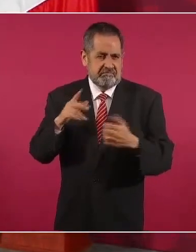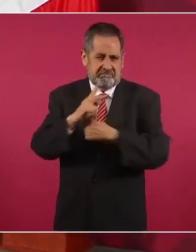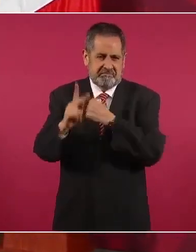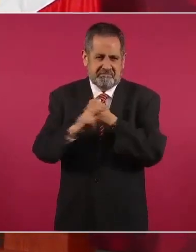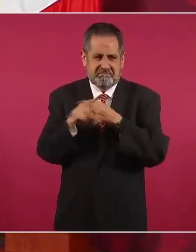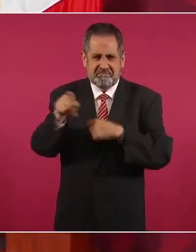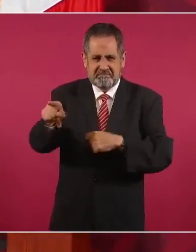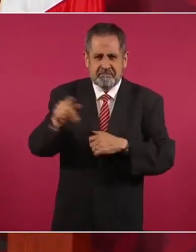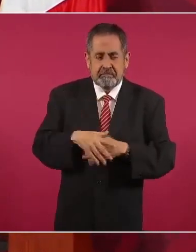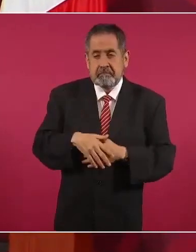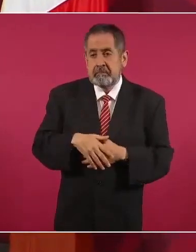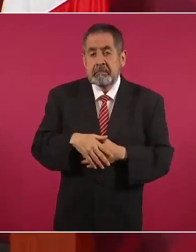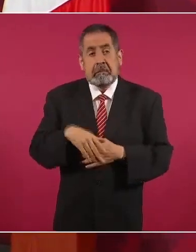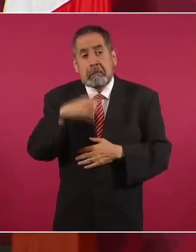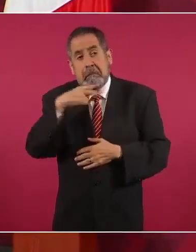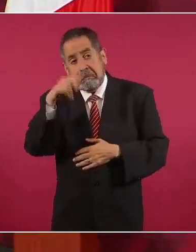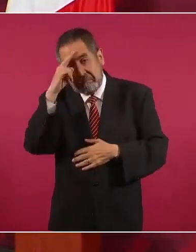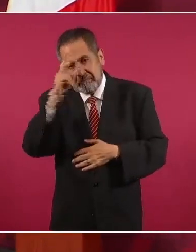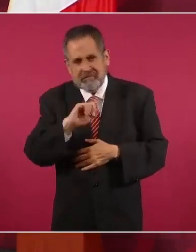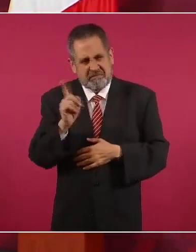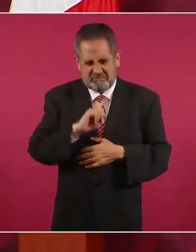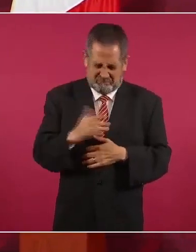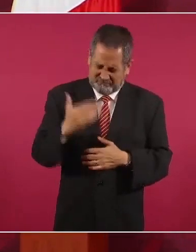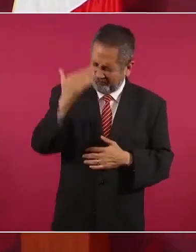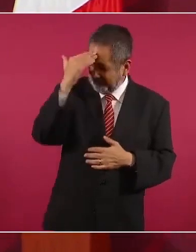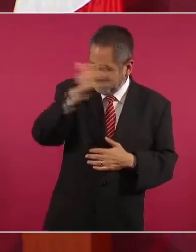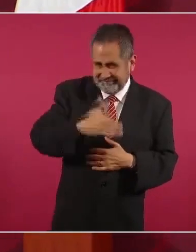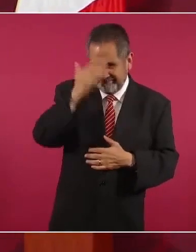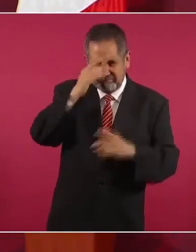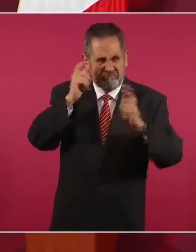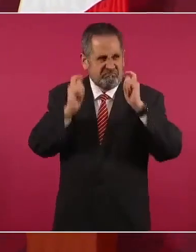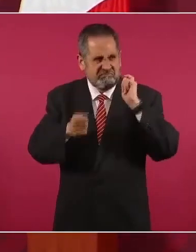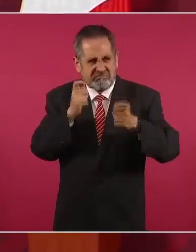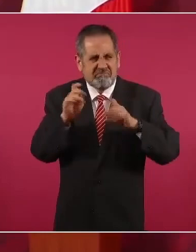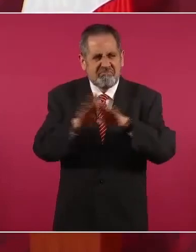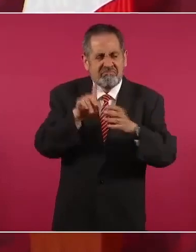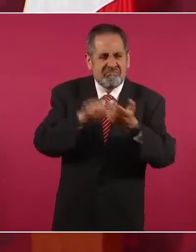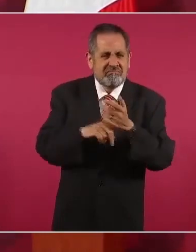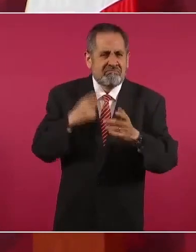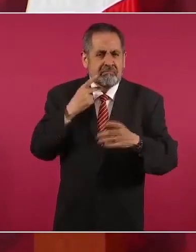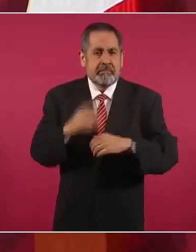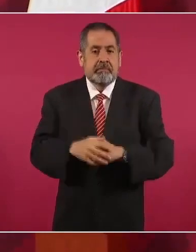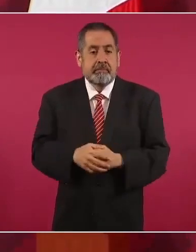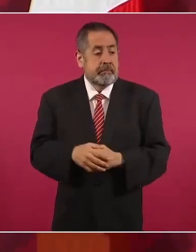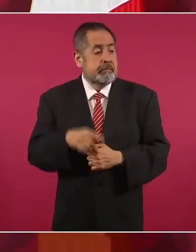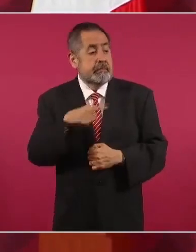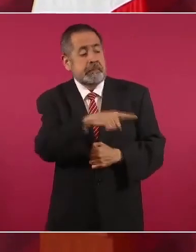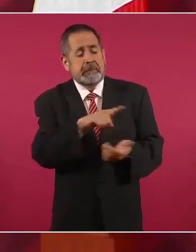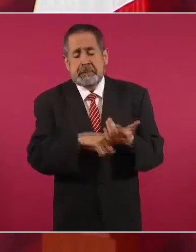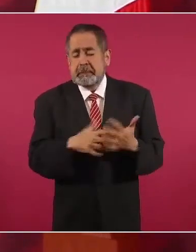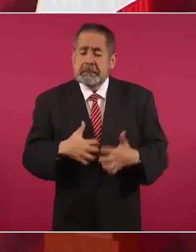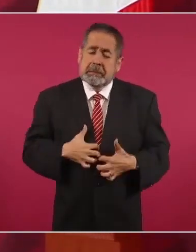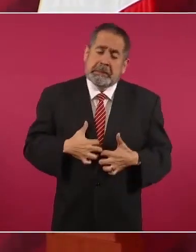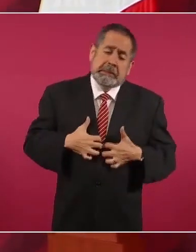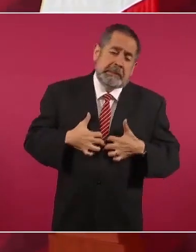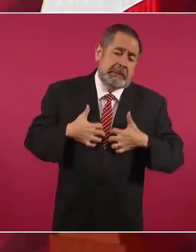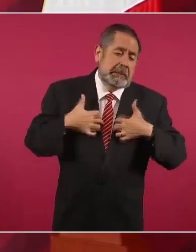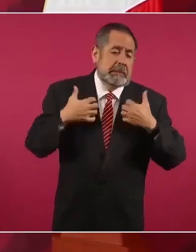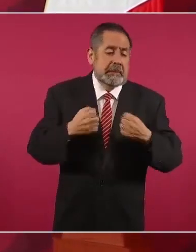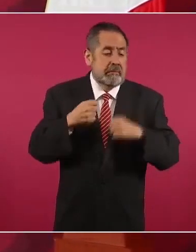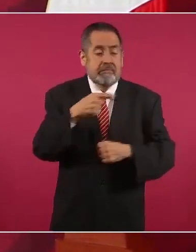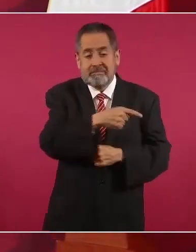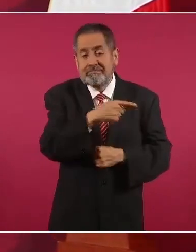con menos analfabetismo político. Y si es el coraje que tiene,